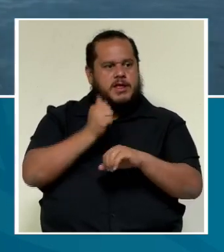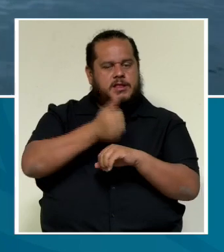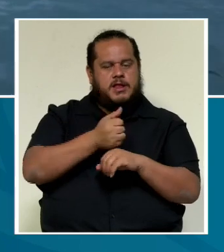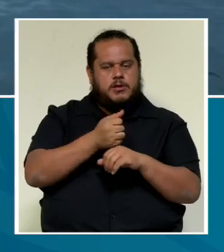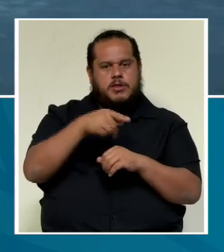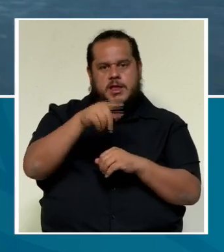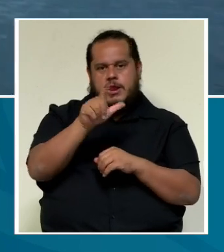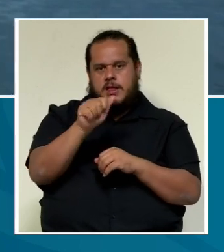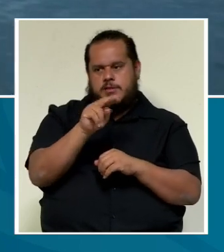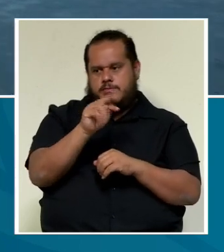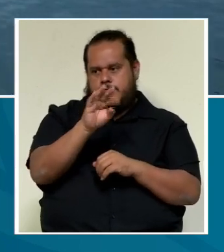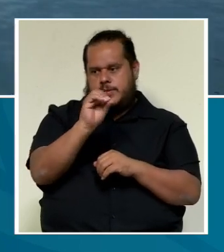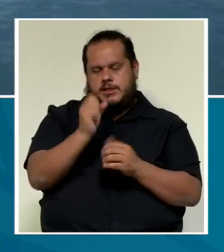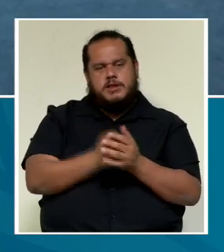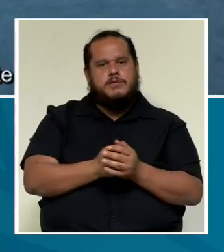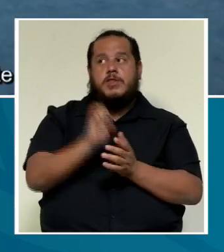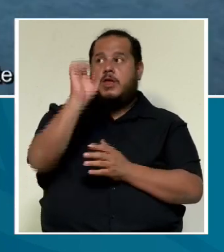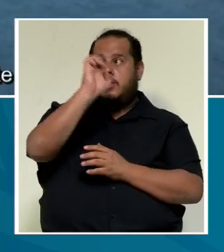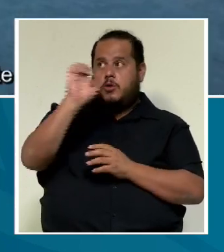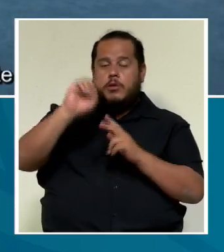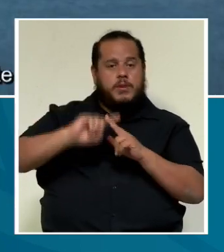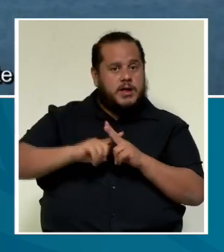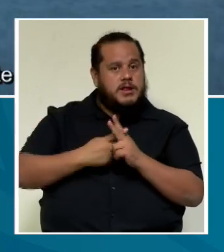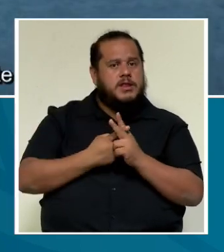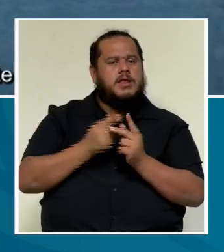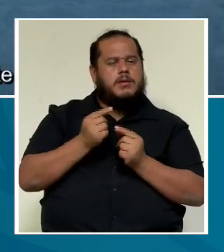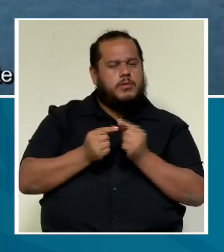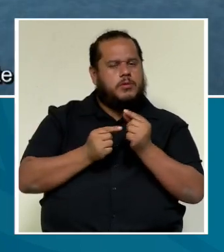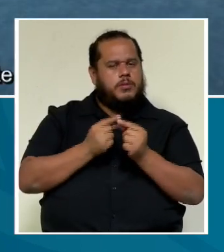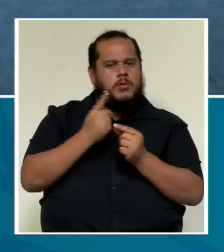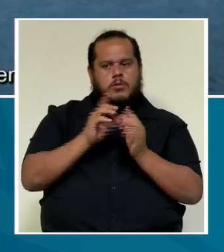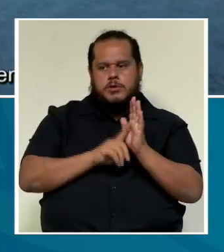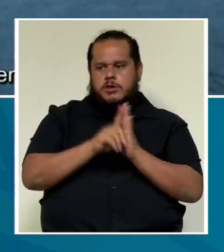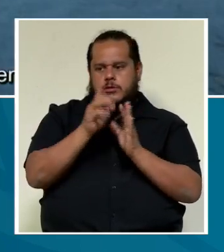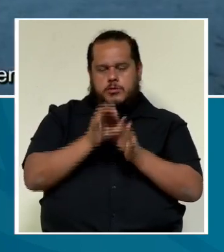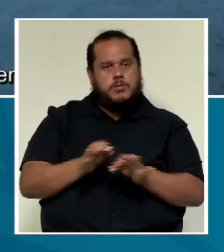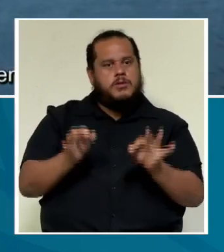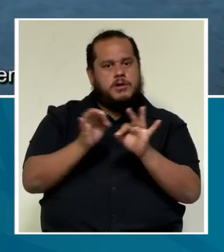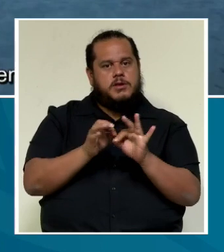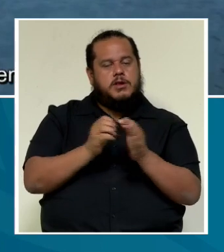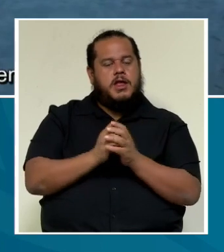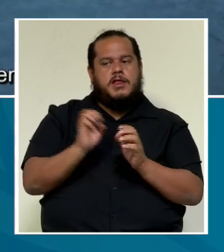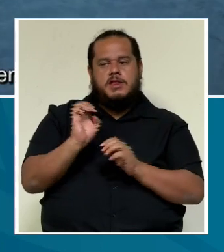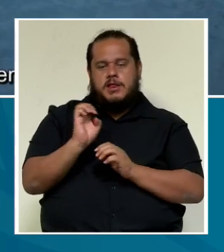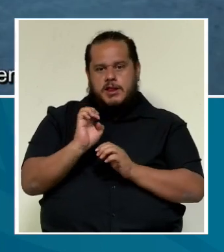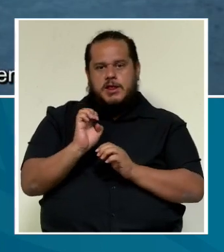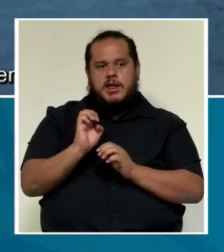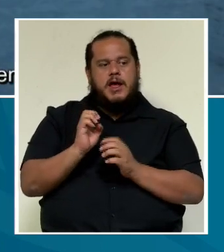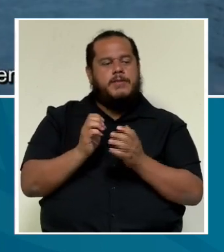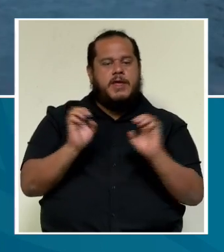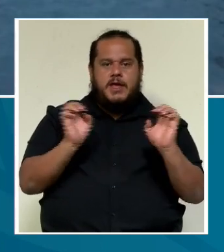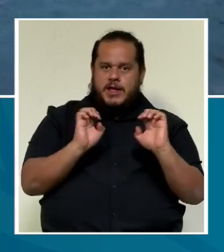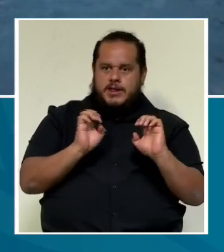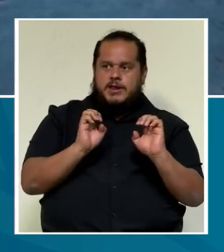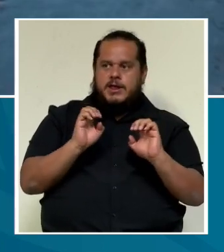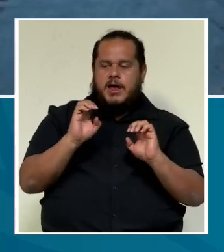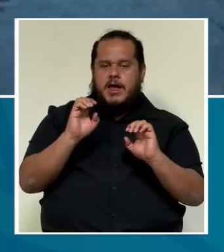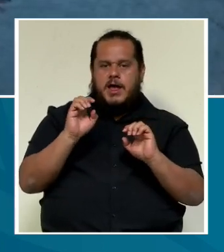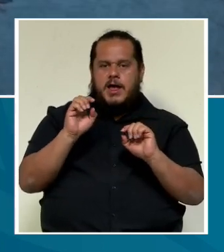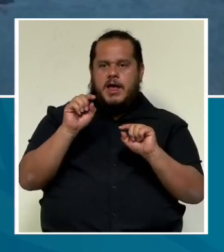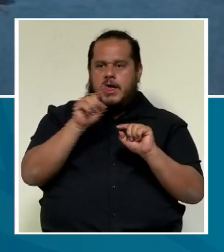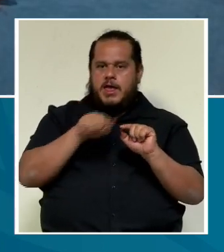plantas. Europa inicia poco a poco con un desarrollo importantísimo en energía eólica marina, y después se suma a